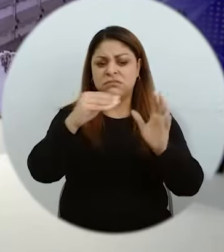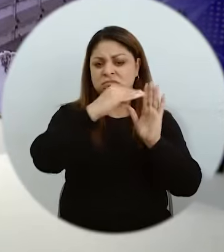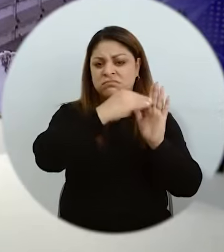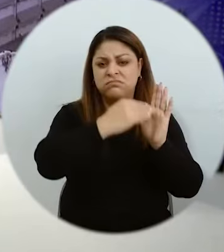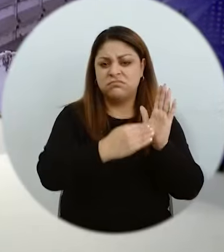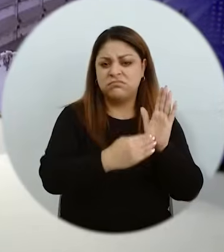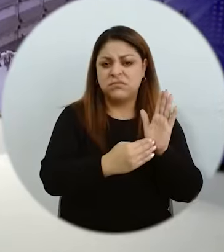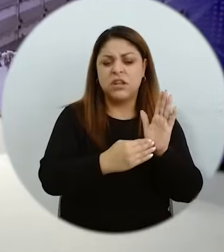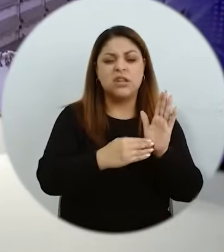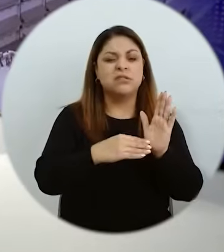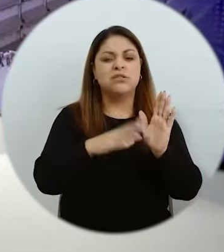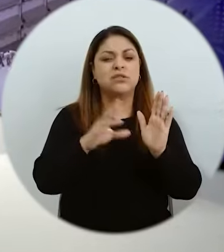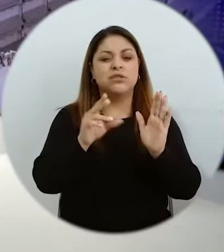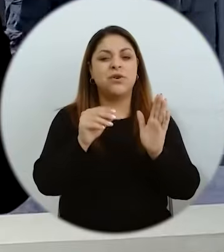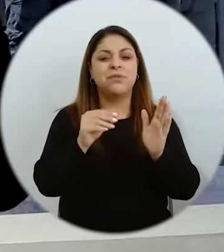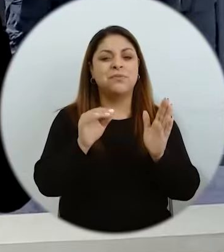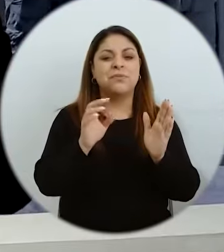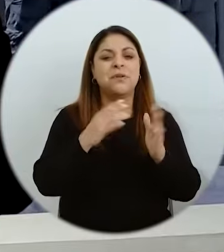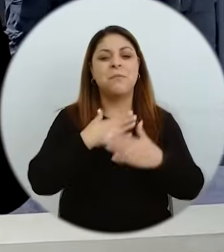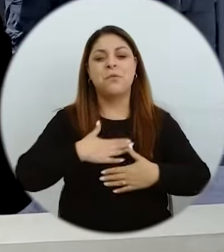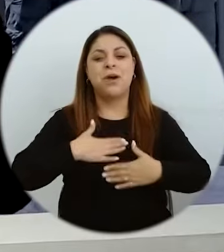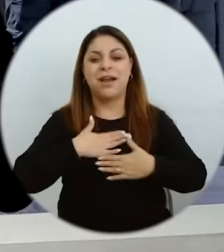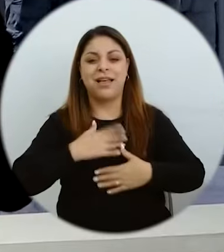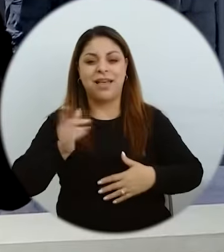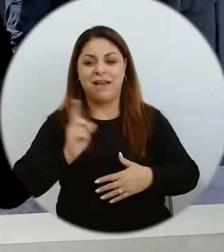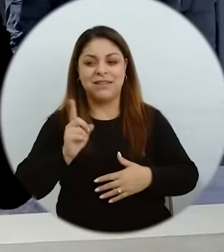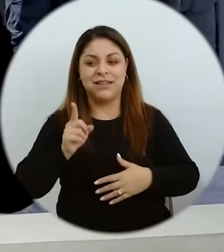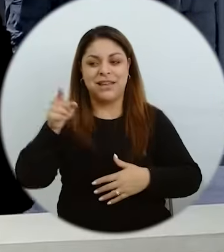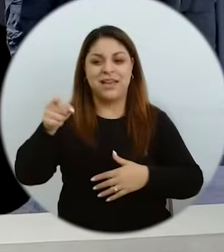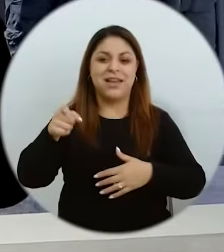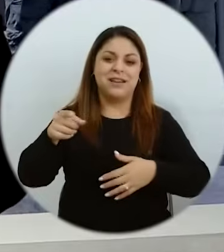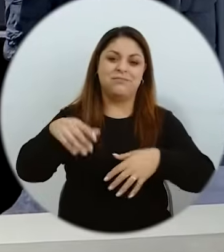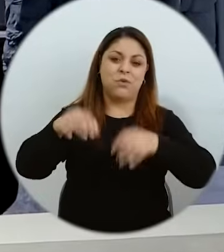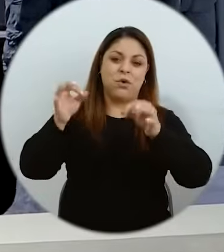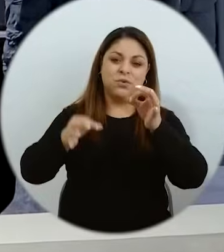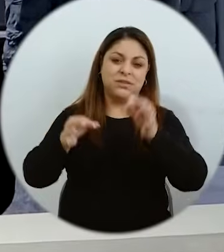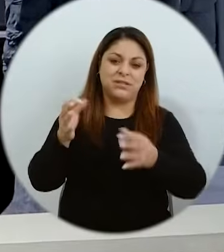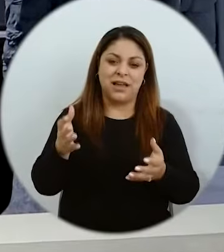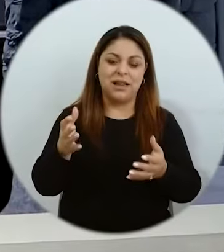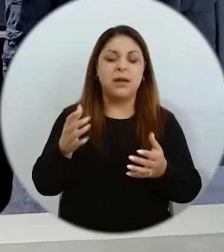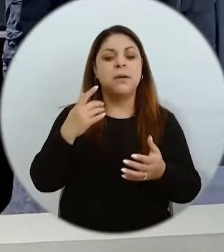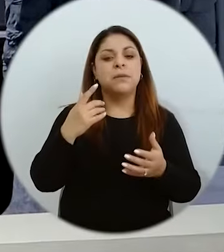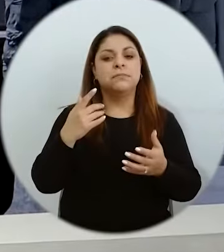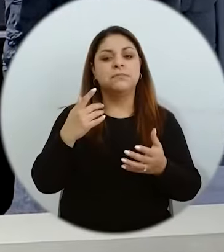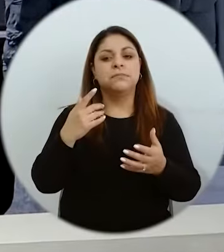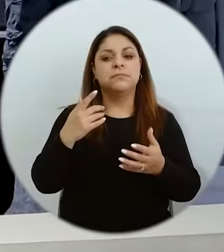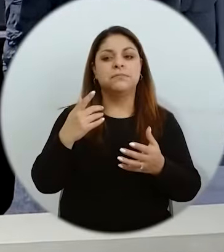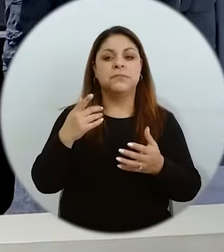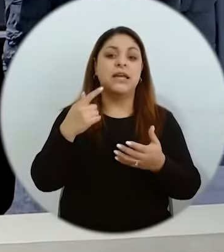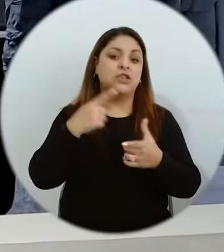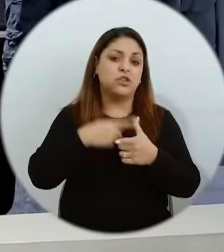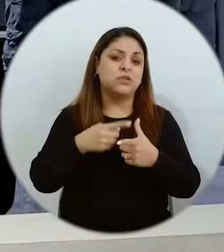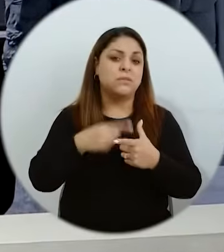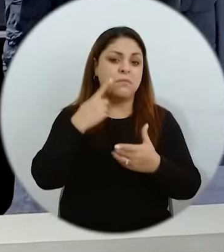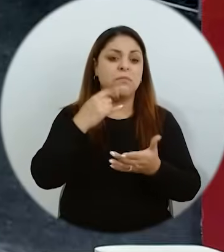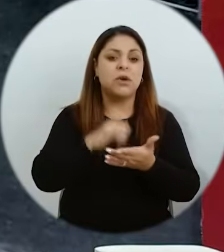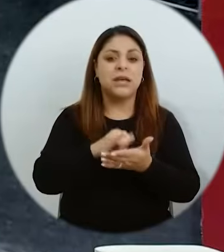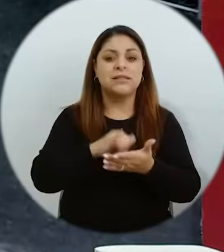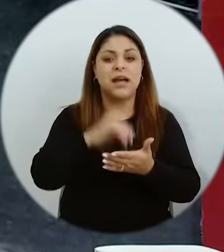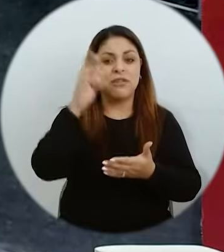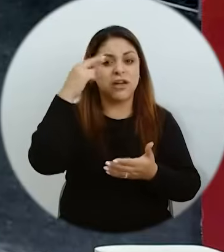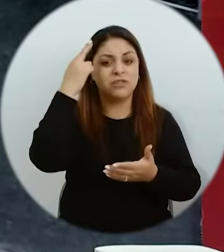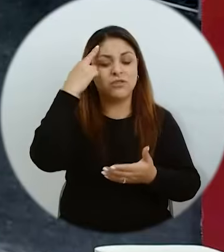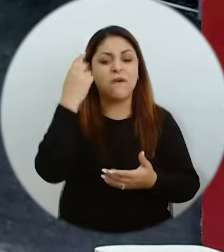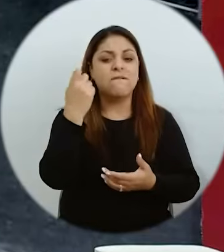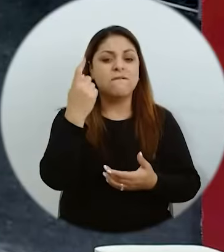los informes no ocasionan mucha simpatía en la cúpula judicial. Entonces, Bueno, pero son por hallazgos... esa